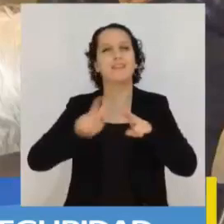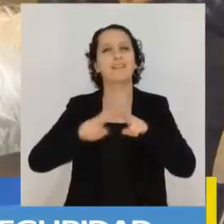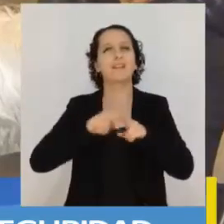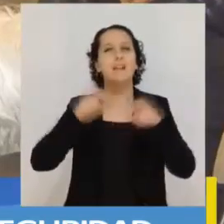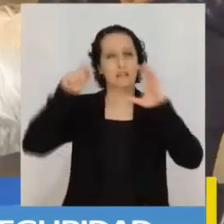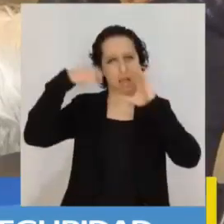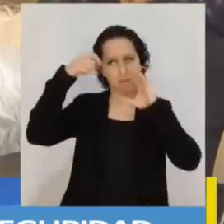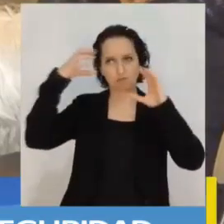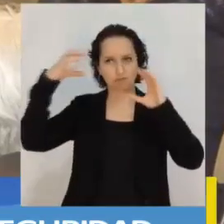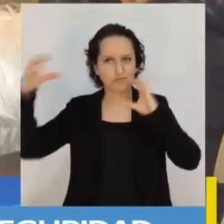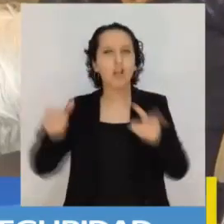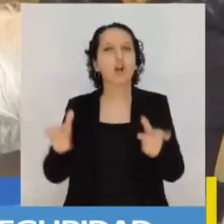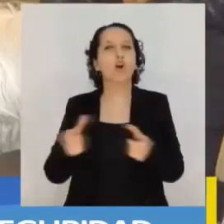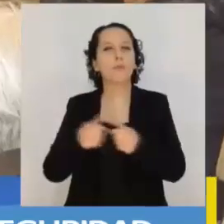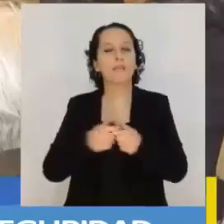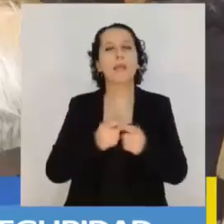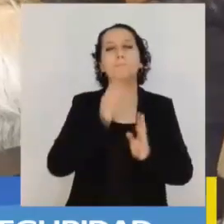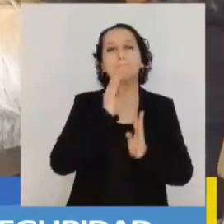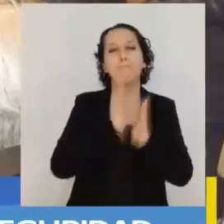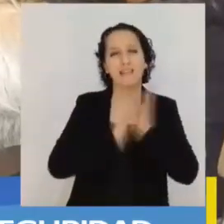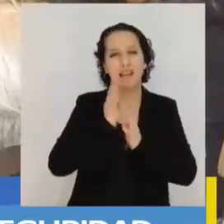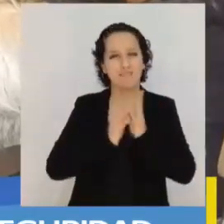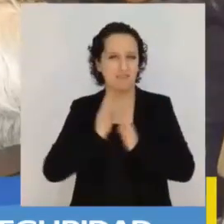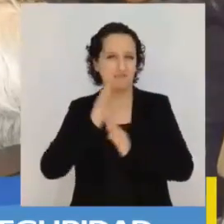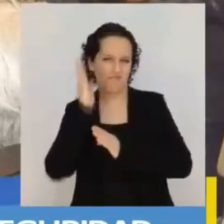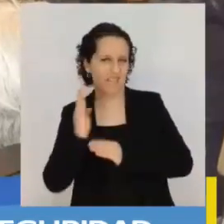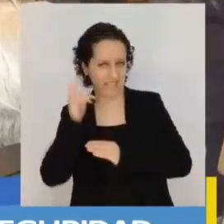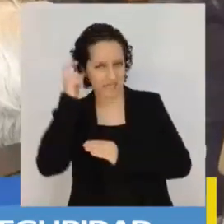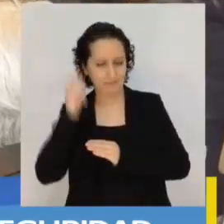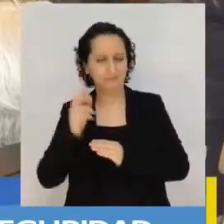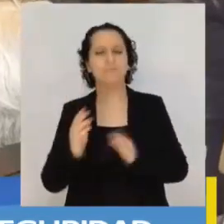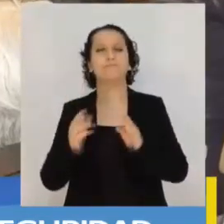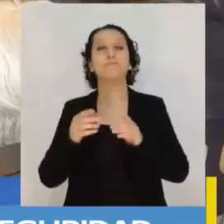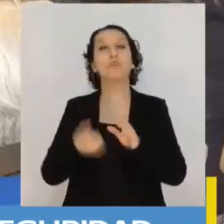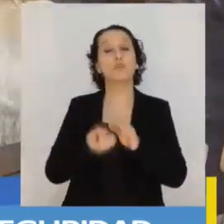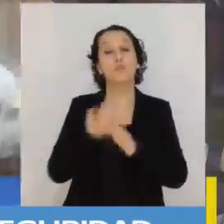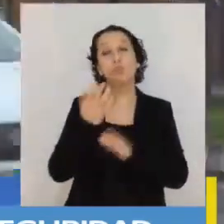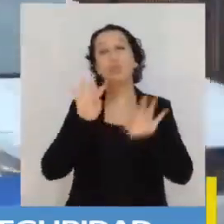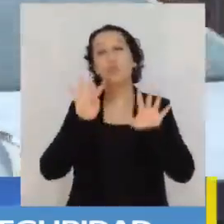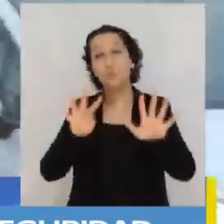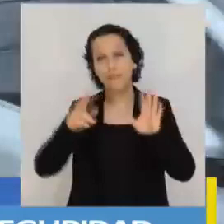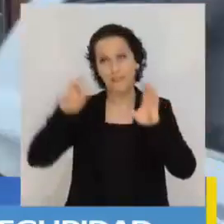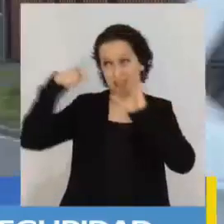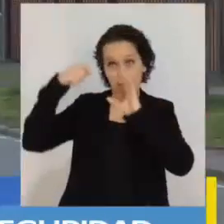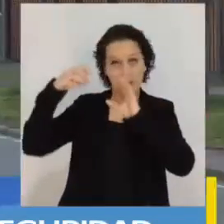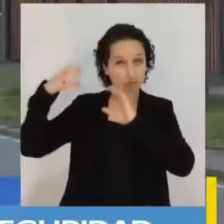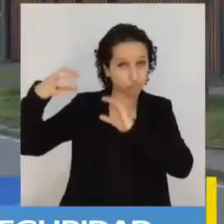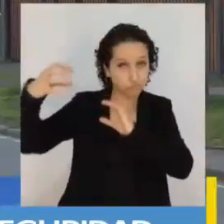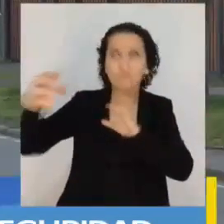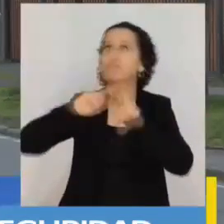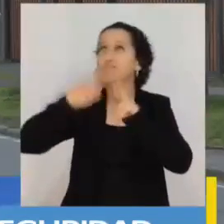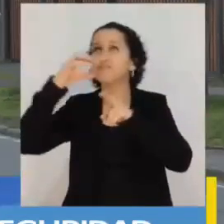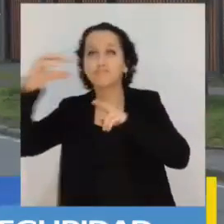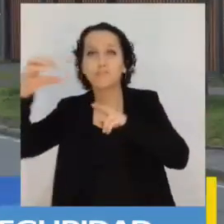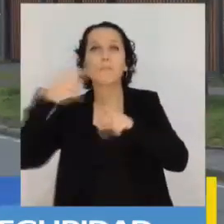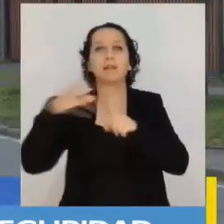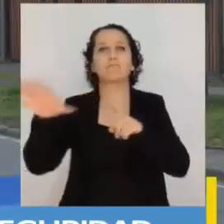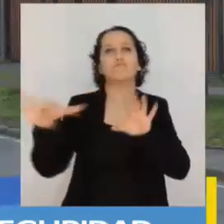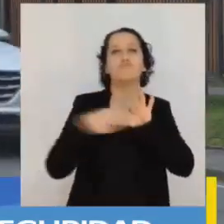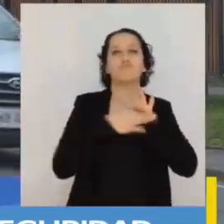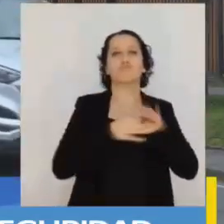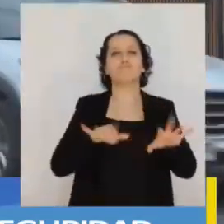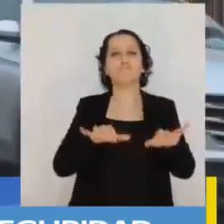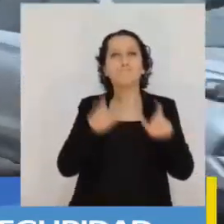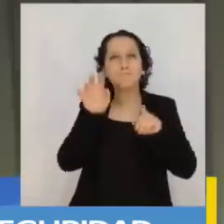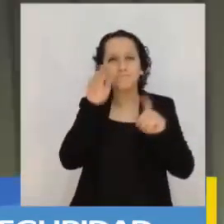del Comité Paiscaví Brasil. La iniciativa permitió la instalación de 9 cámaras de televigilancia y una central de monitoreo